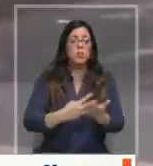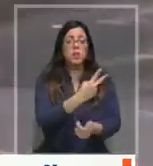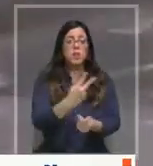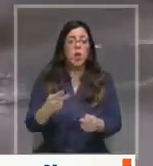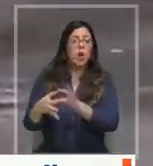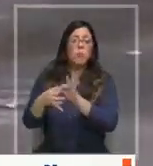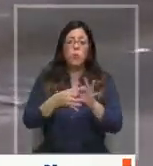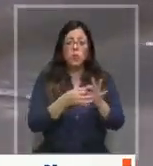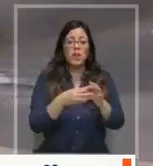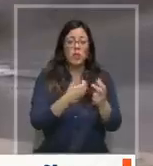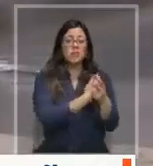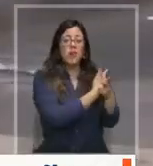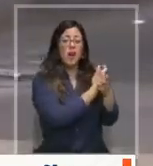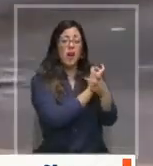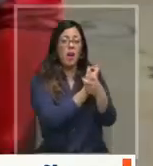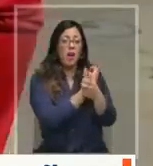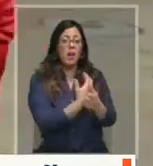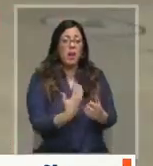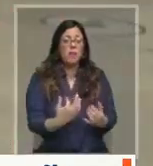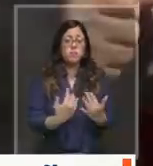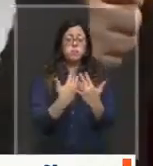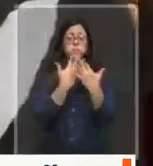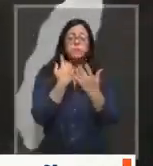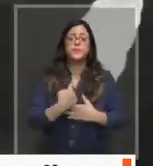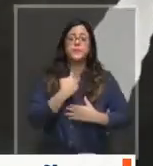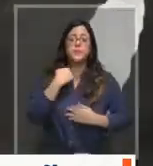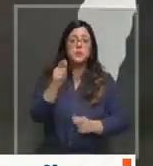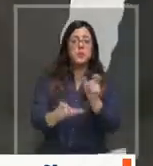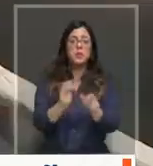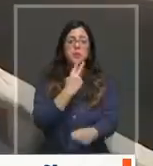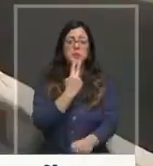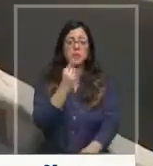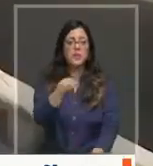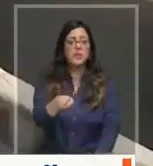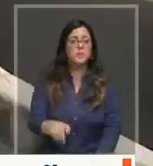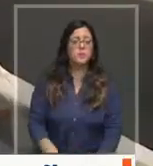de intoxicación de habitantes de la zona.